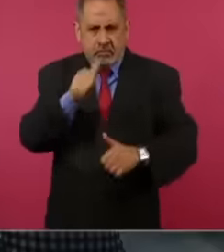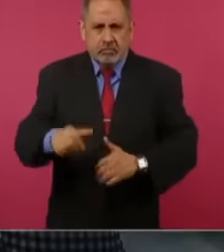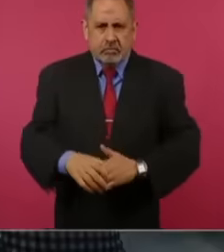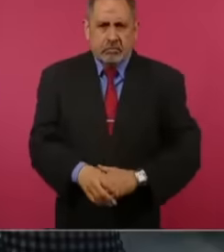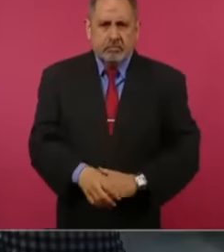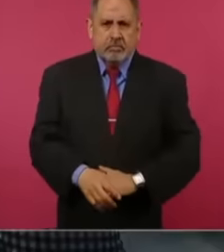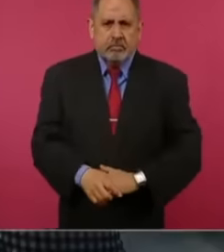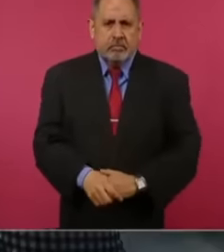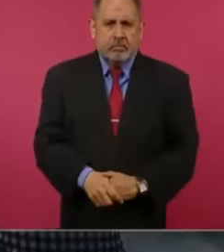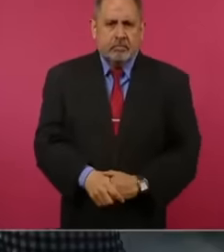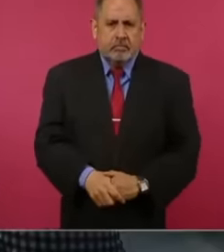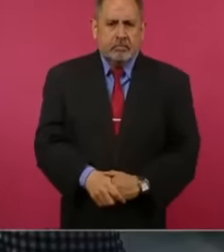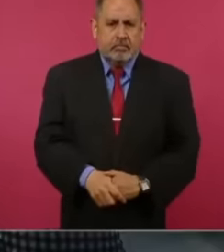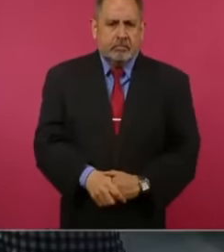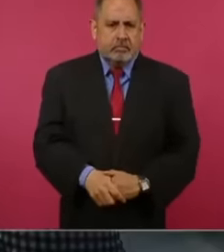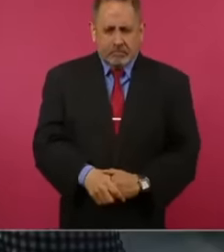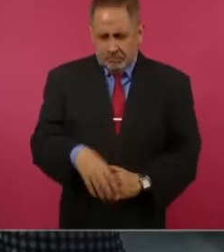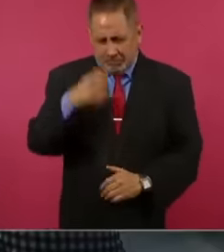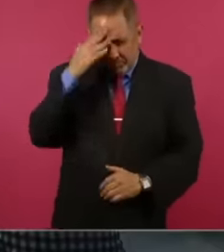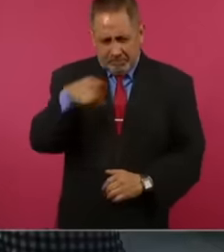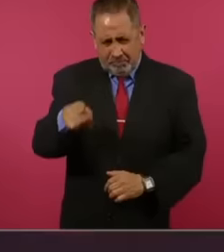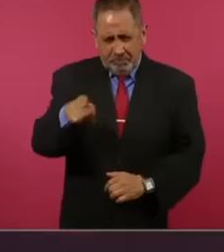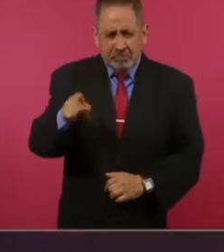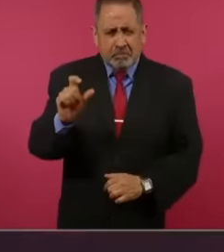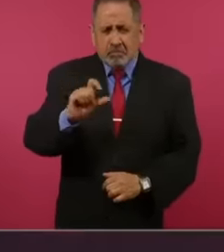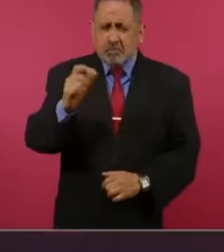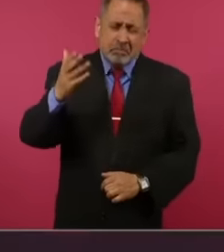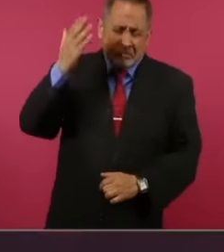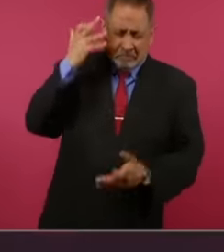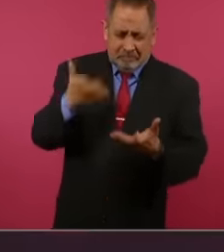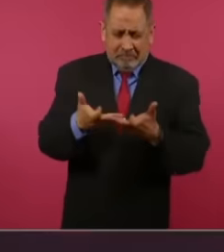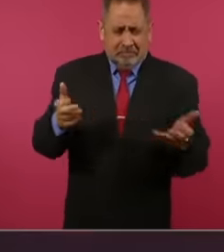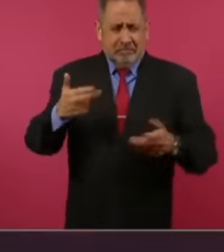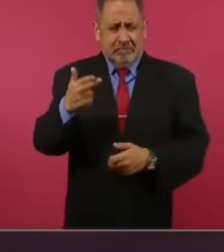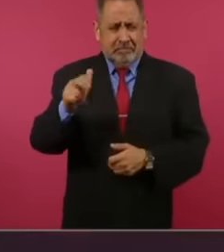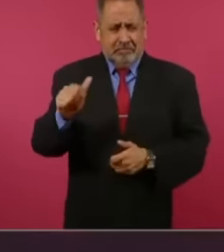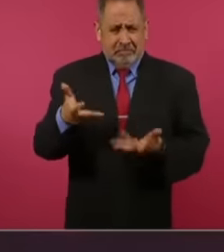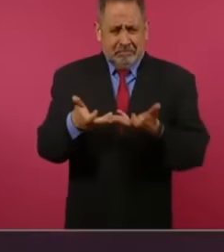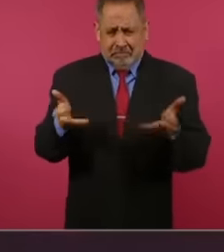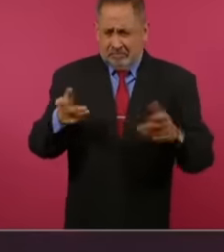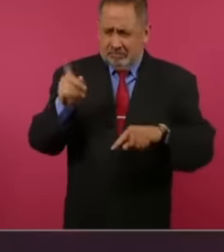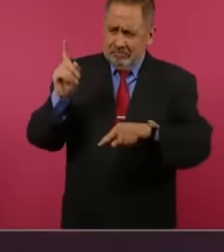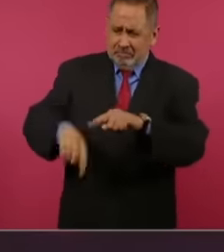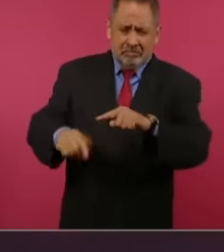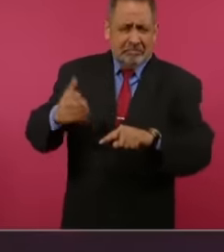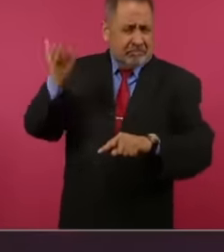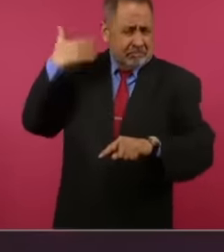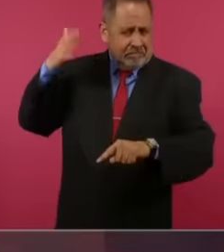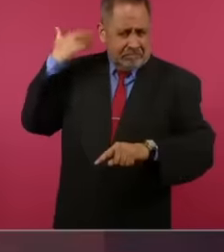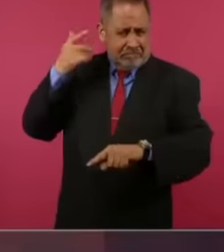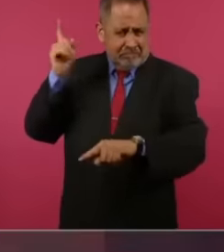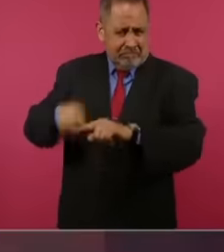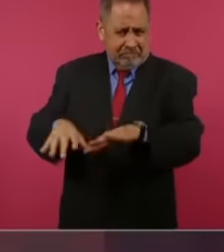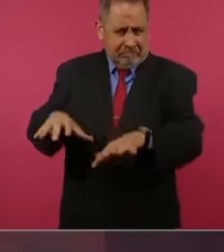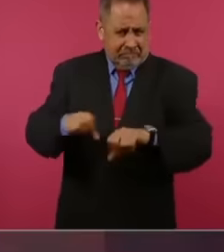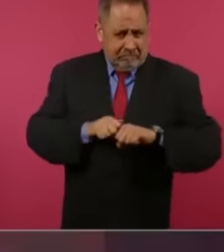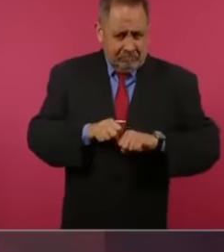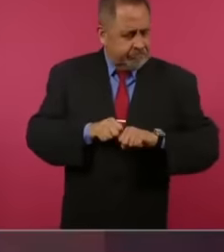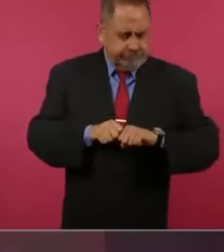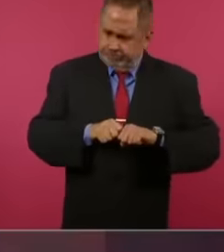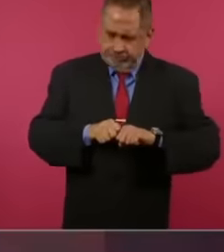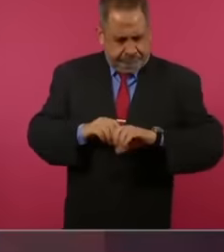A los yaquis. ¿Sabes cuántas hectáreas se les